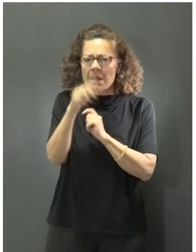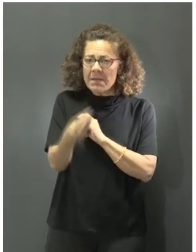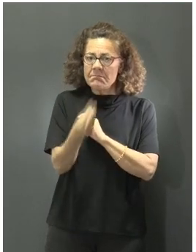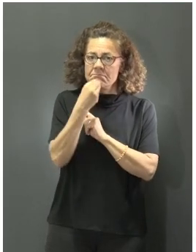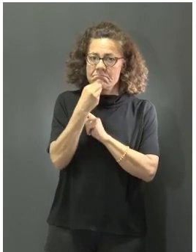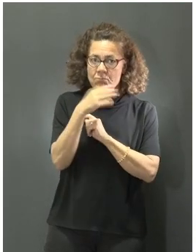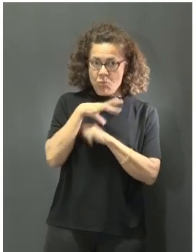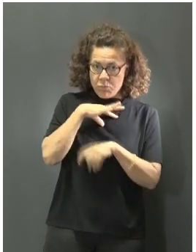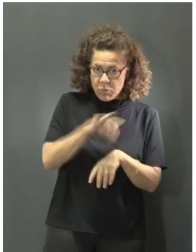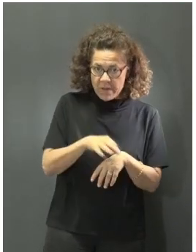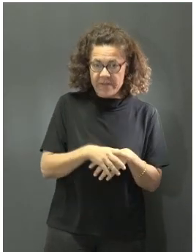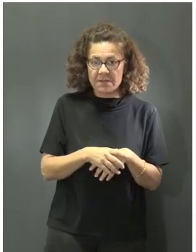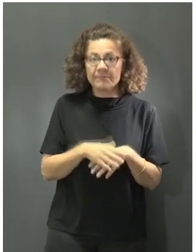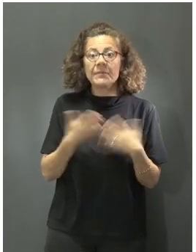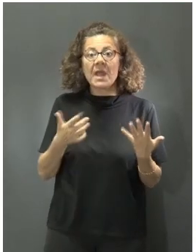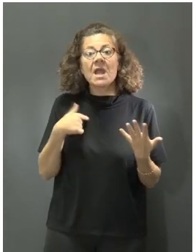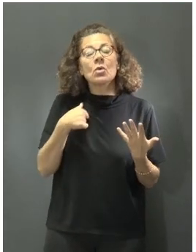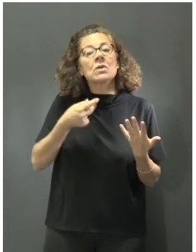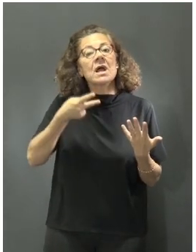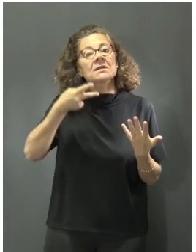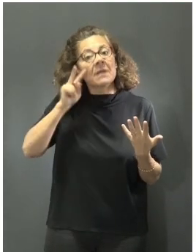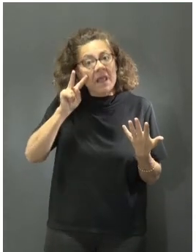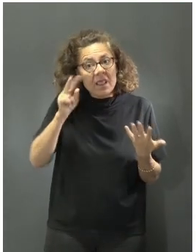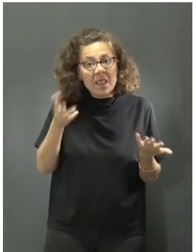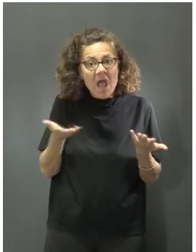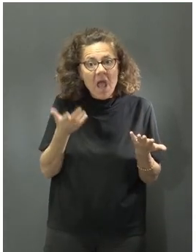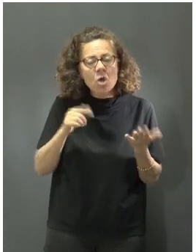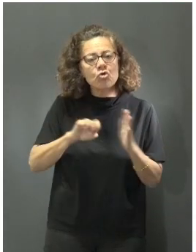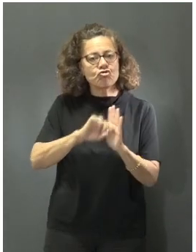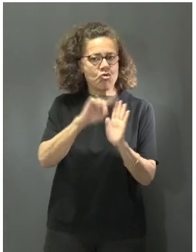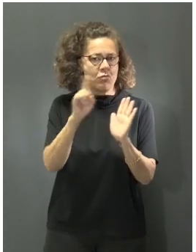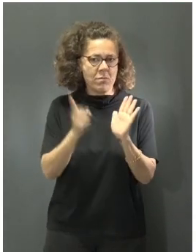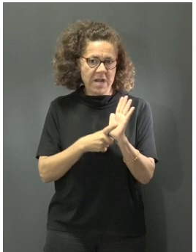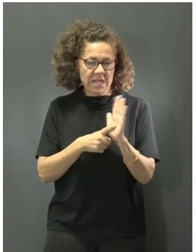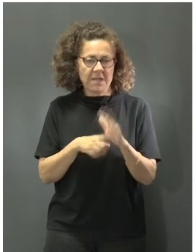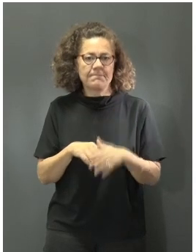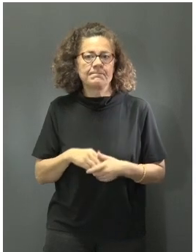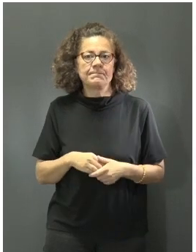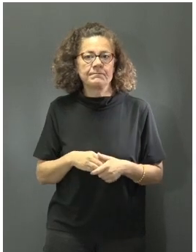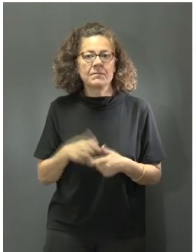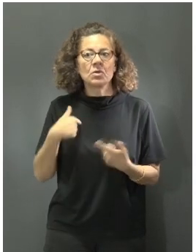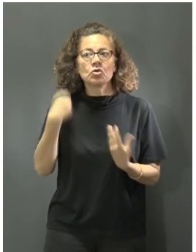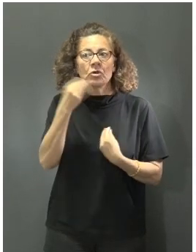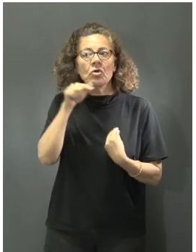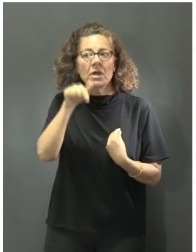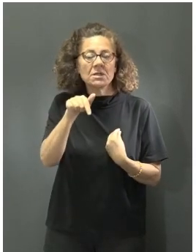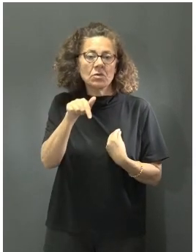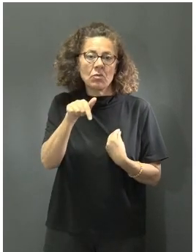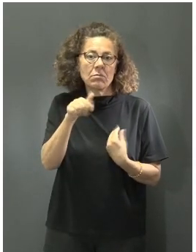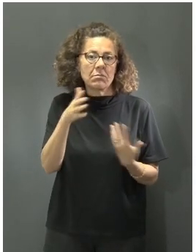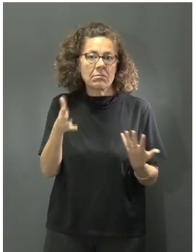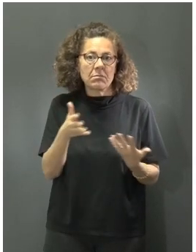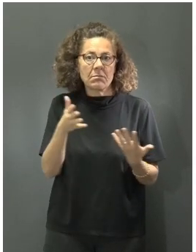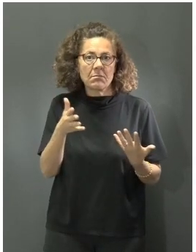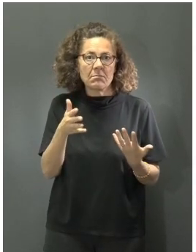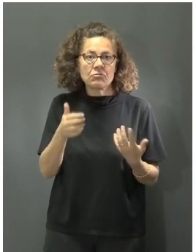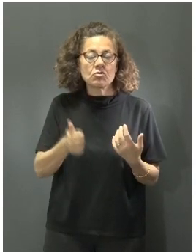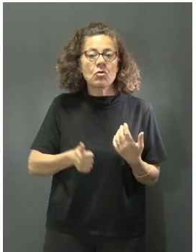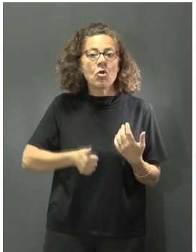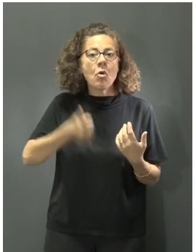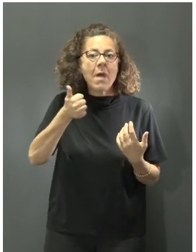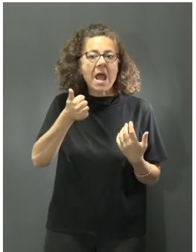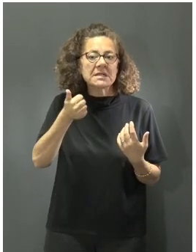puedes hacer, ¿no? Y que tengas una experiencia completa, ¿no? Yo creo que eso sería quizá lo